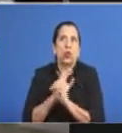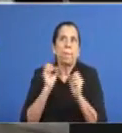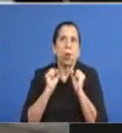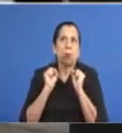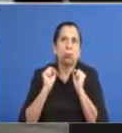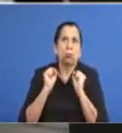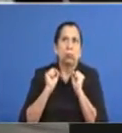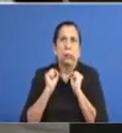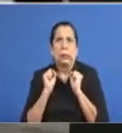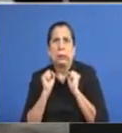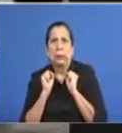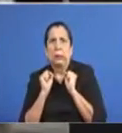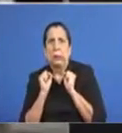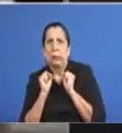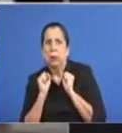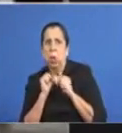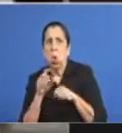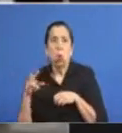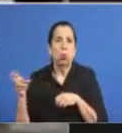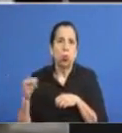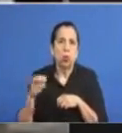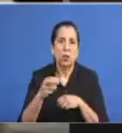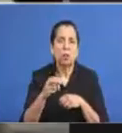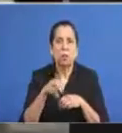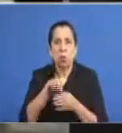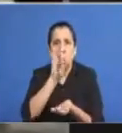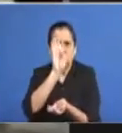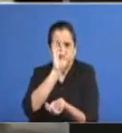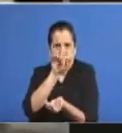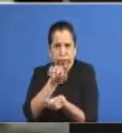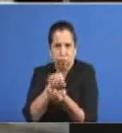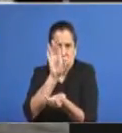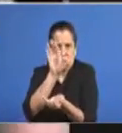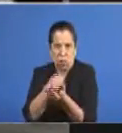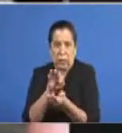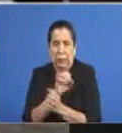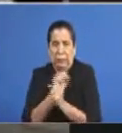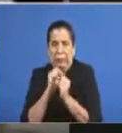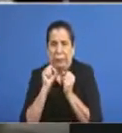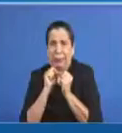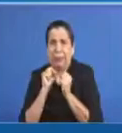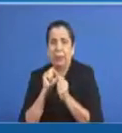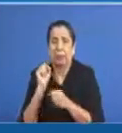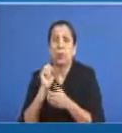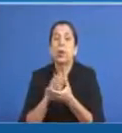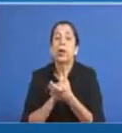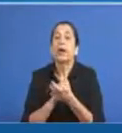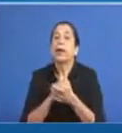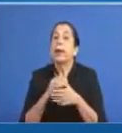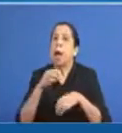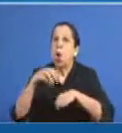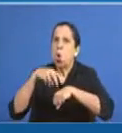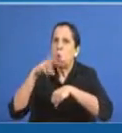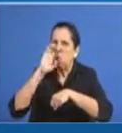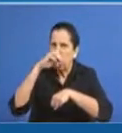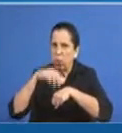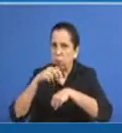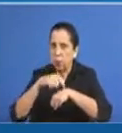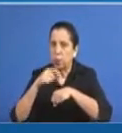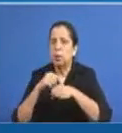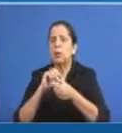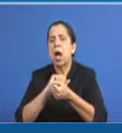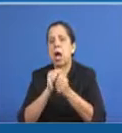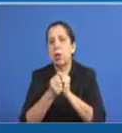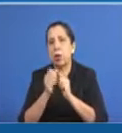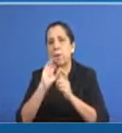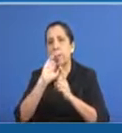o mucha rabia contra animales como las serpientes, como los cocodrilos, le tienen temor a los porcespines. Entonces es ir cambiando esto, y sí ha ido cambiando la